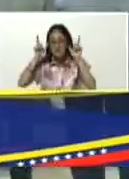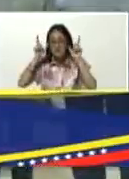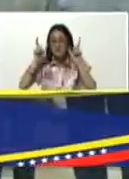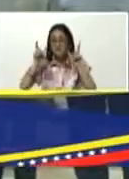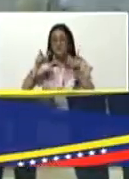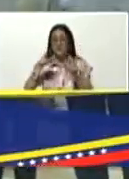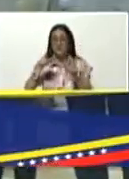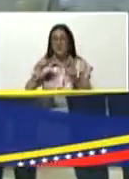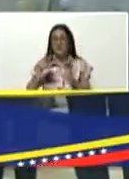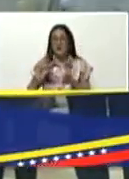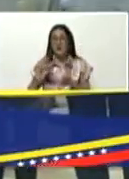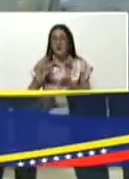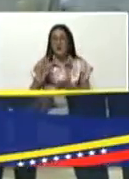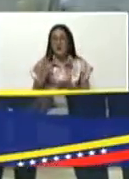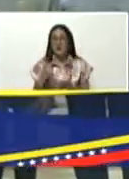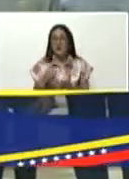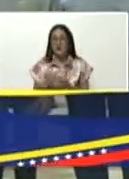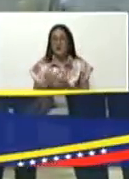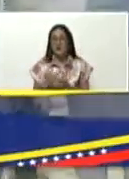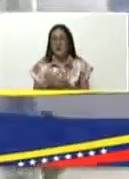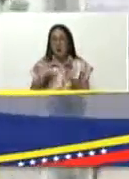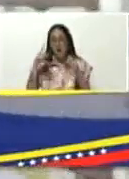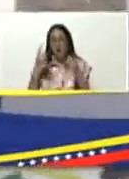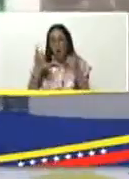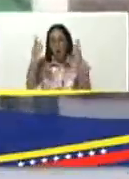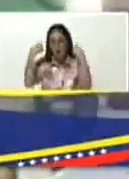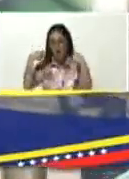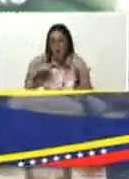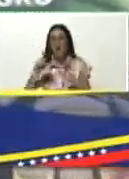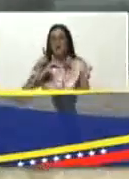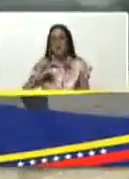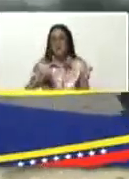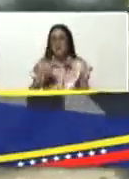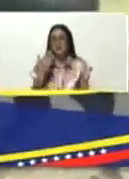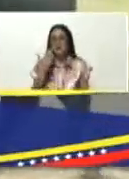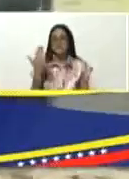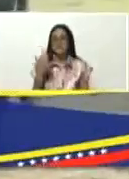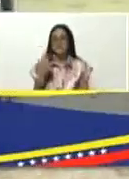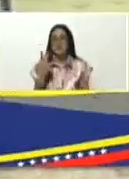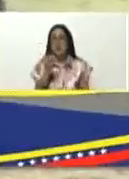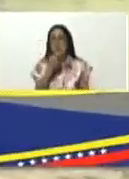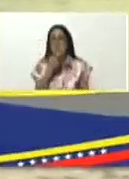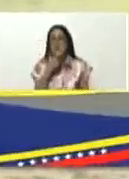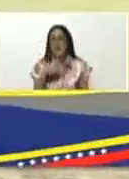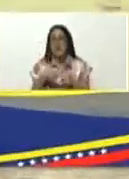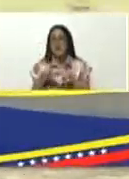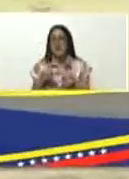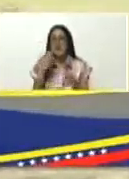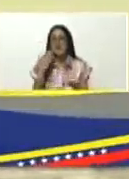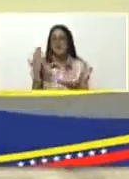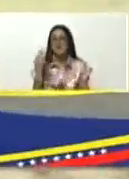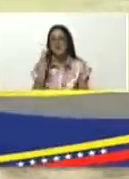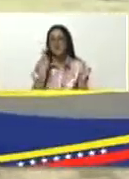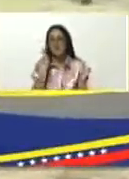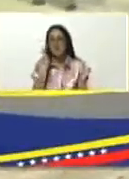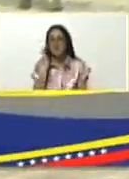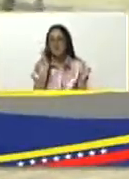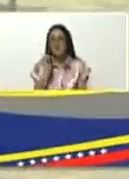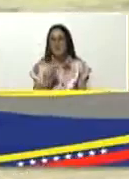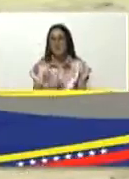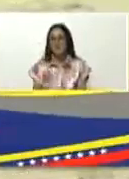en ganado caprino y ovino, Jesús Pradier. Y estas dos hermosas niñas que están aquí conmigo,